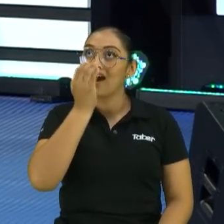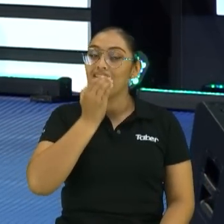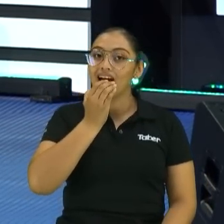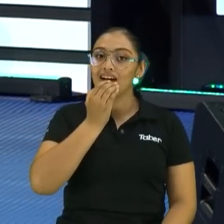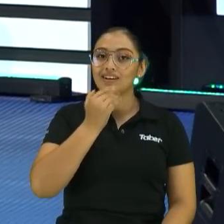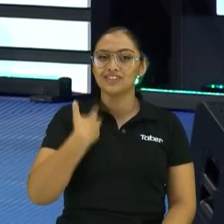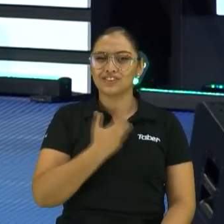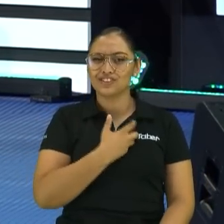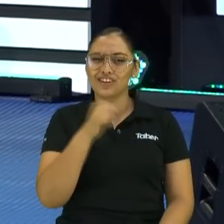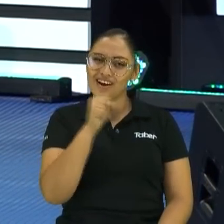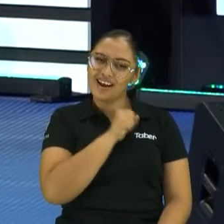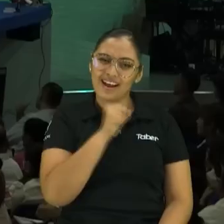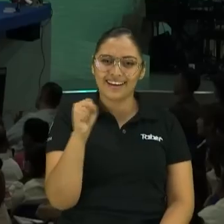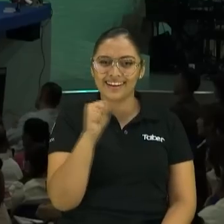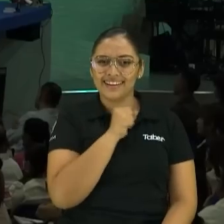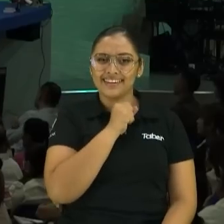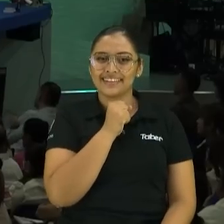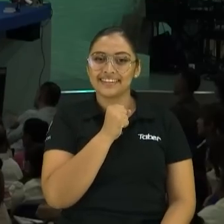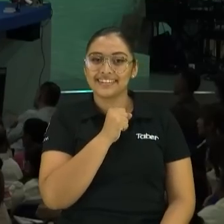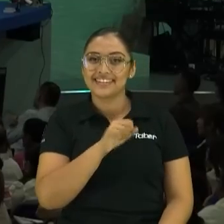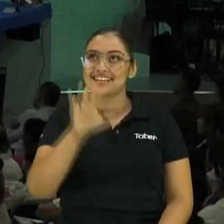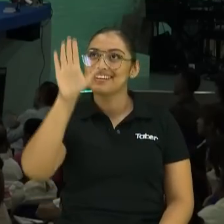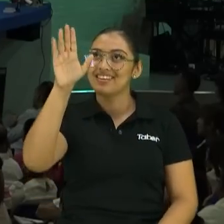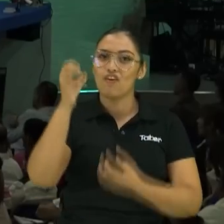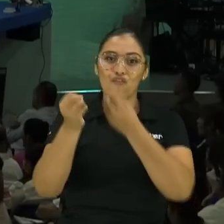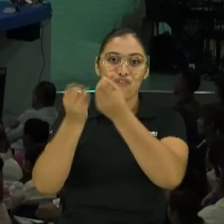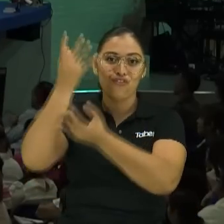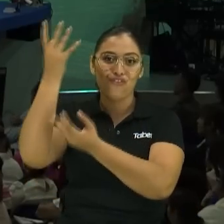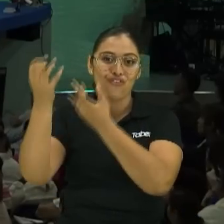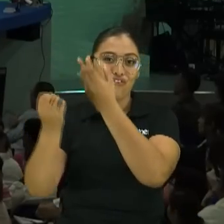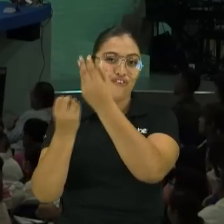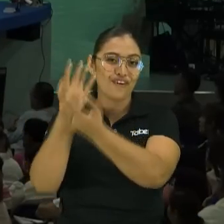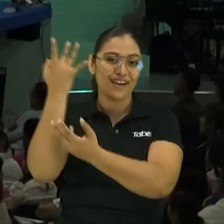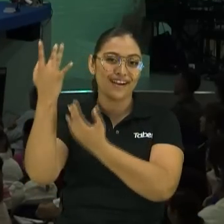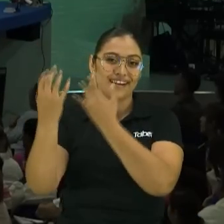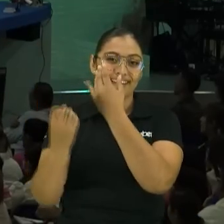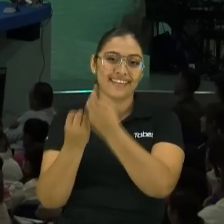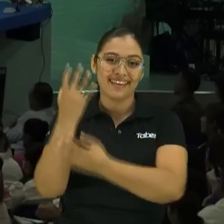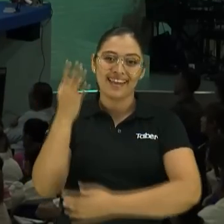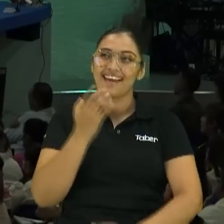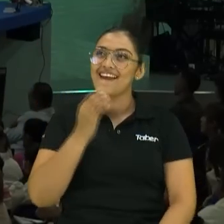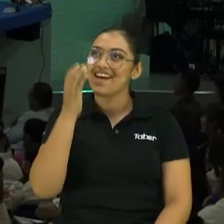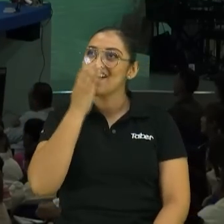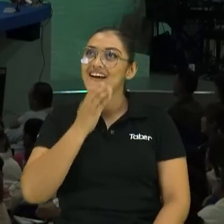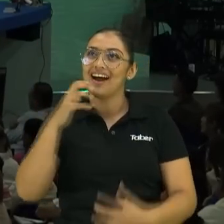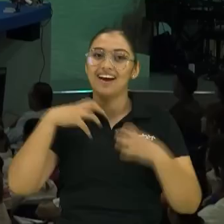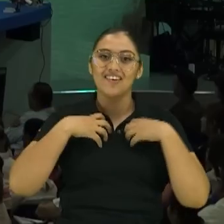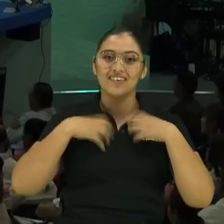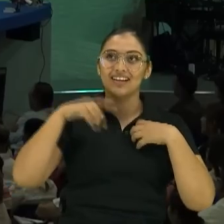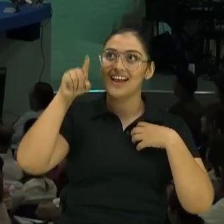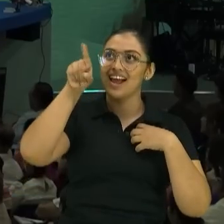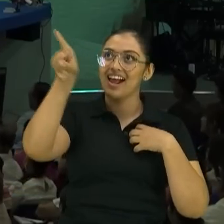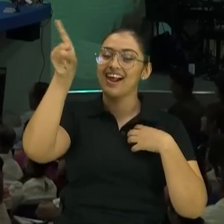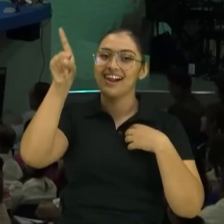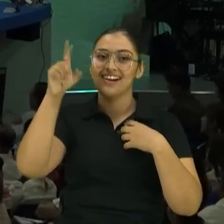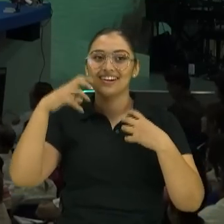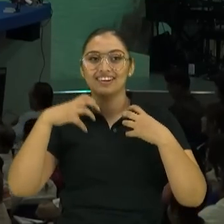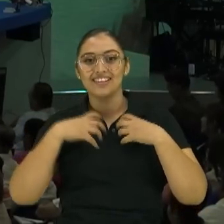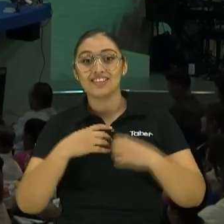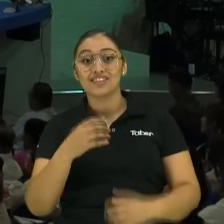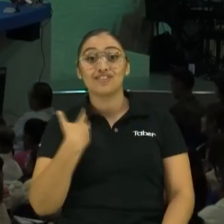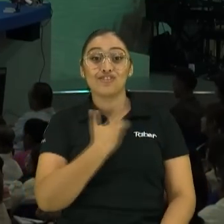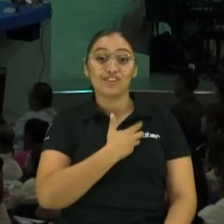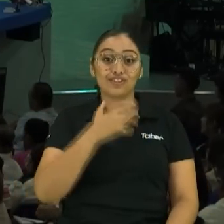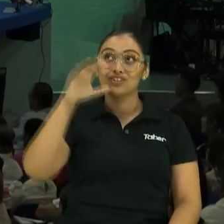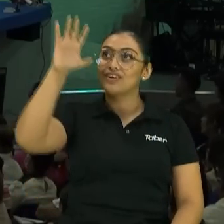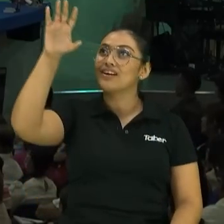decía toma de la Fuente de Agua Viva fuente eternal agua de raudal toma